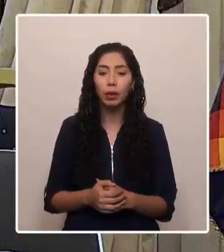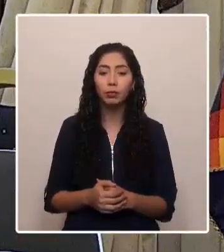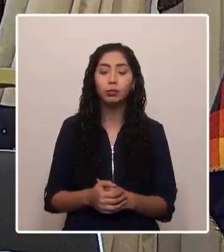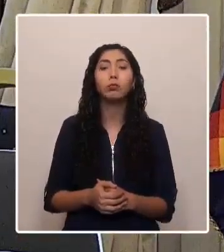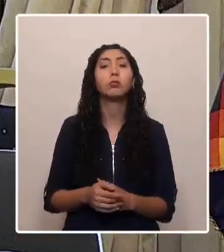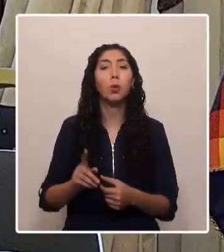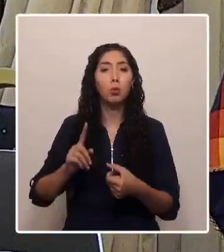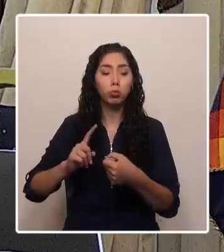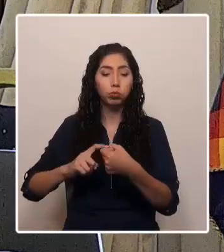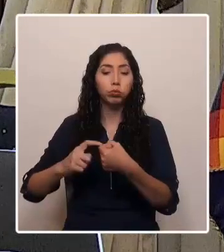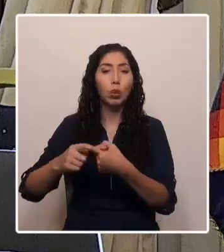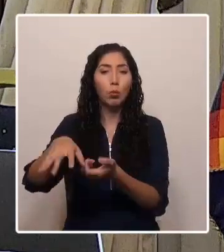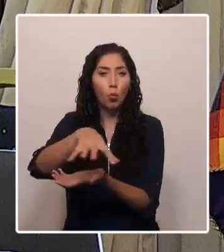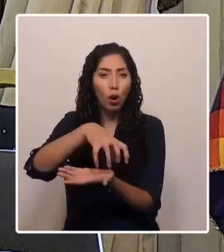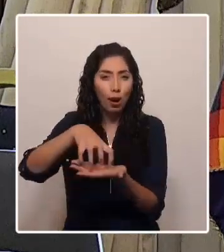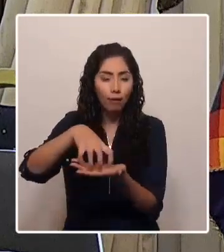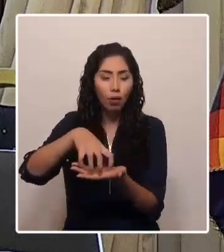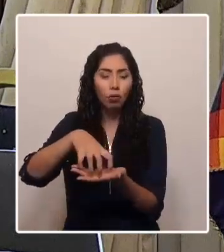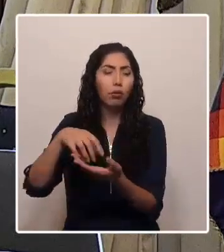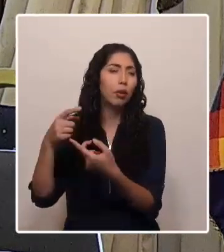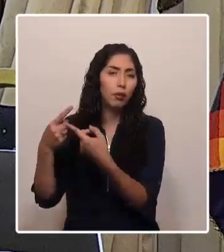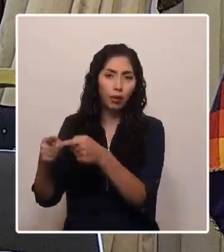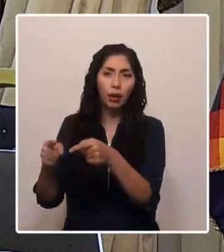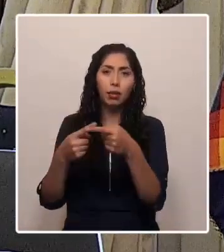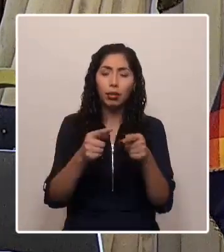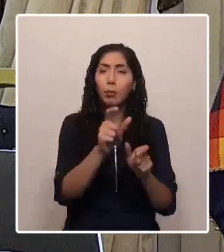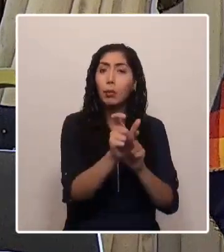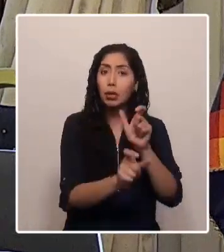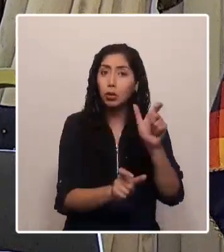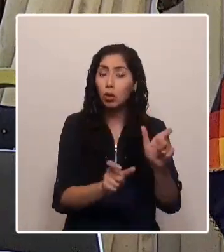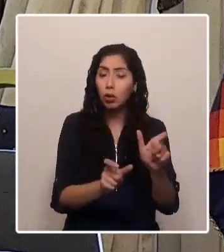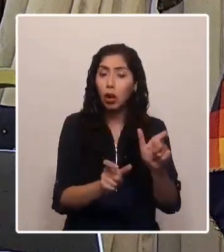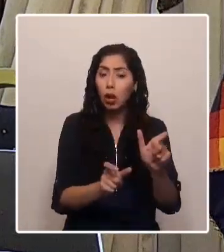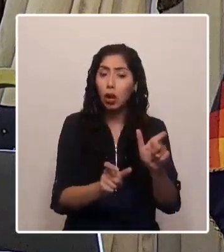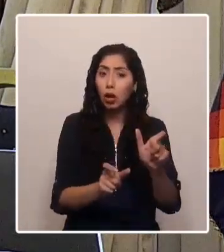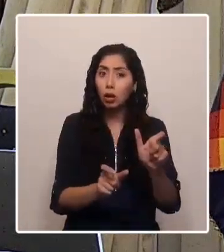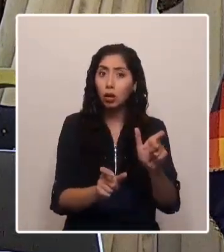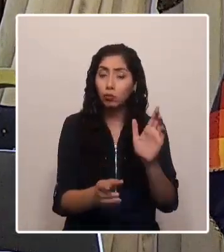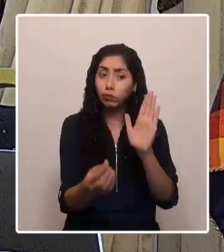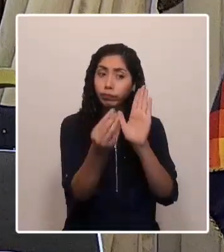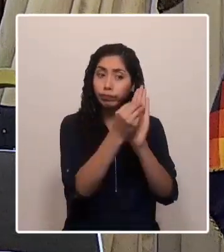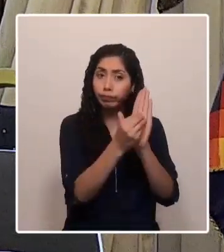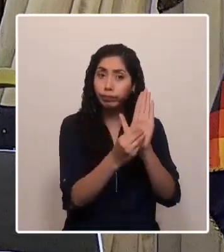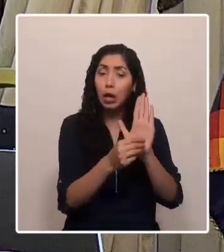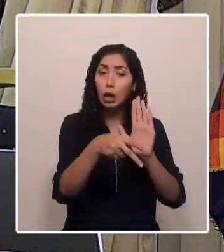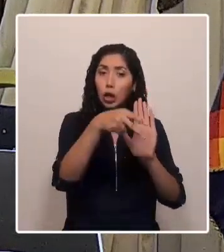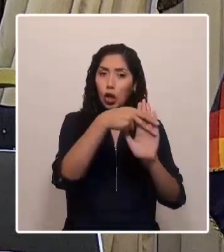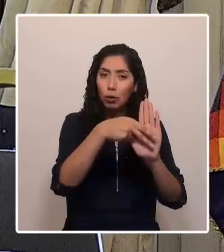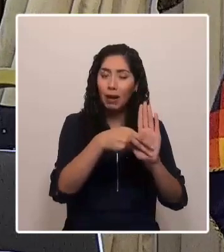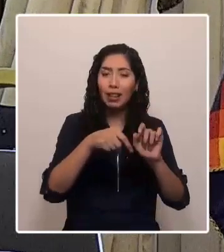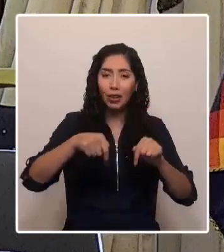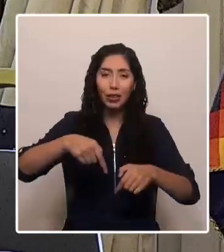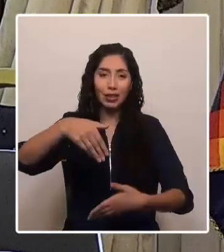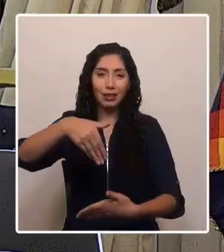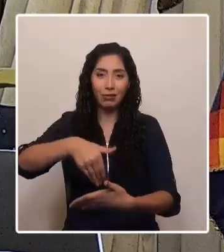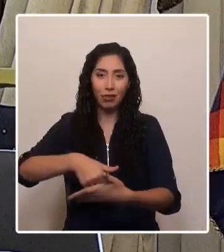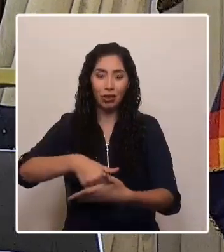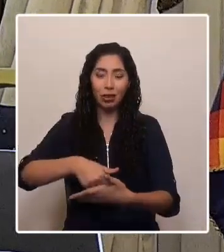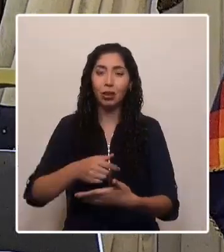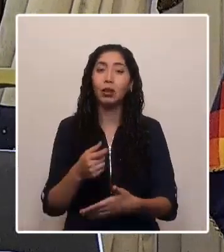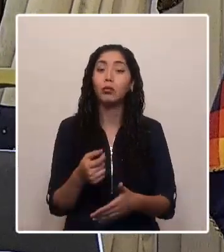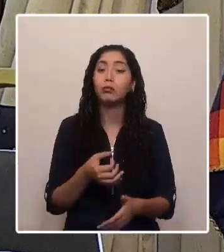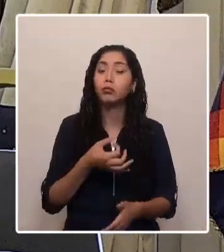pueblos y distintas personas con las que hemos construido las normas que hoy se votarán. Me quiero referir a los